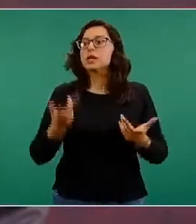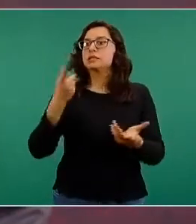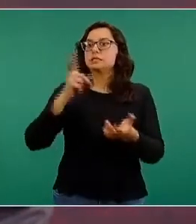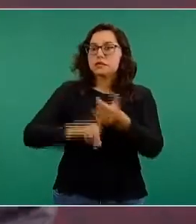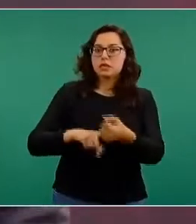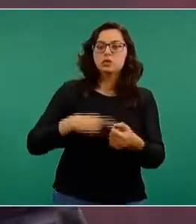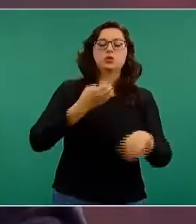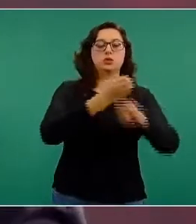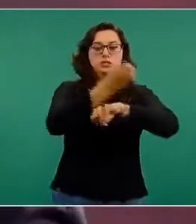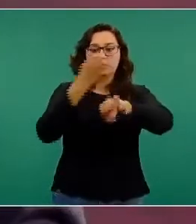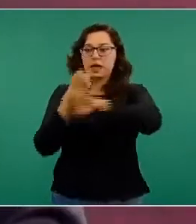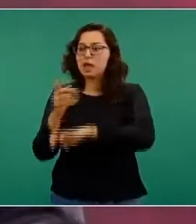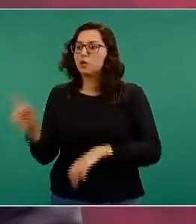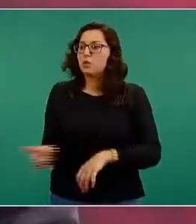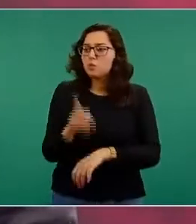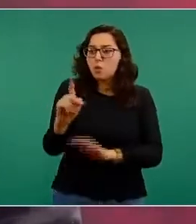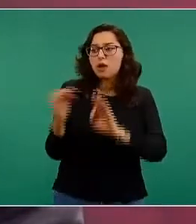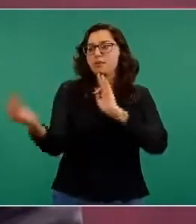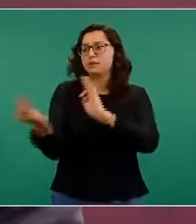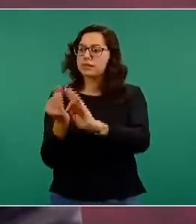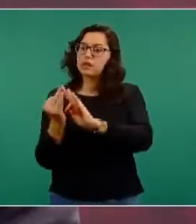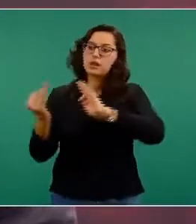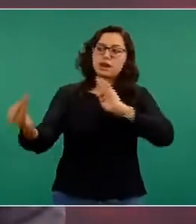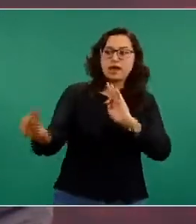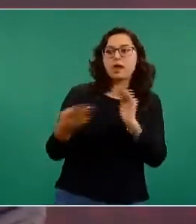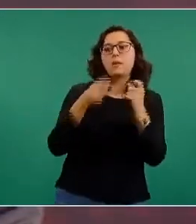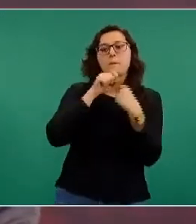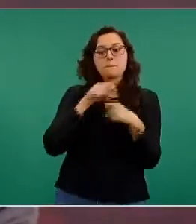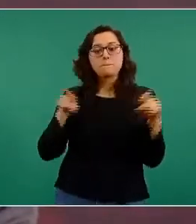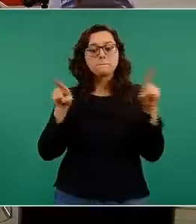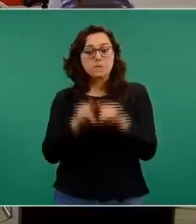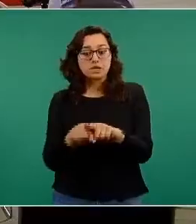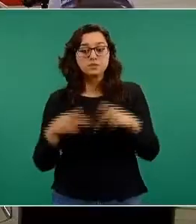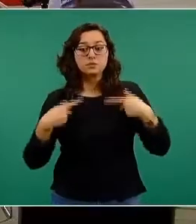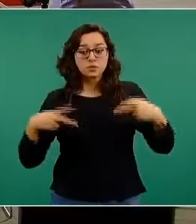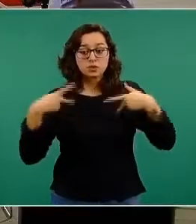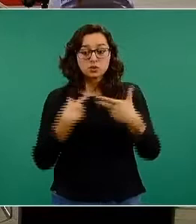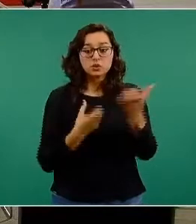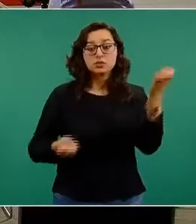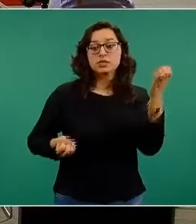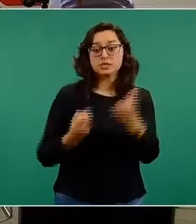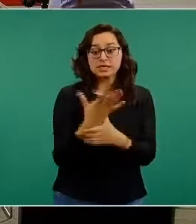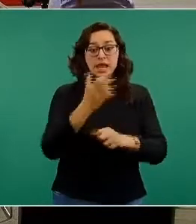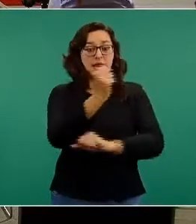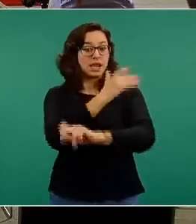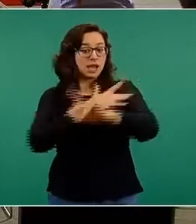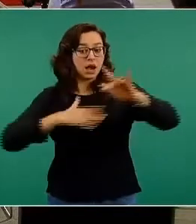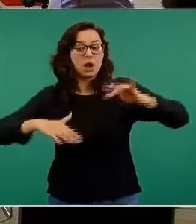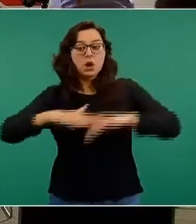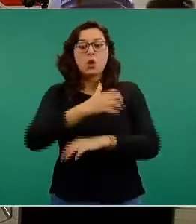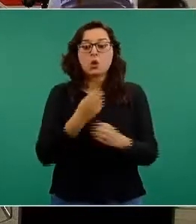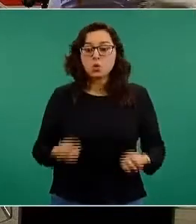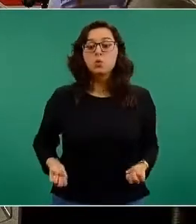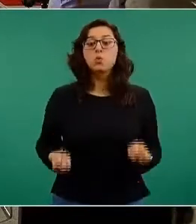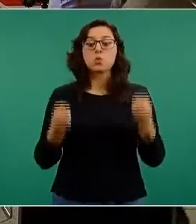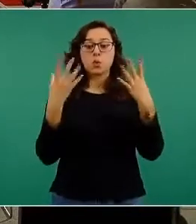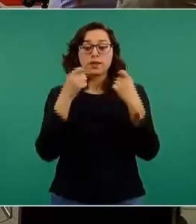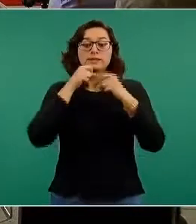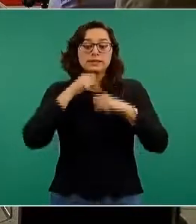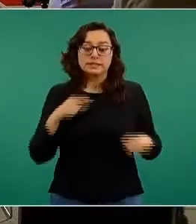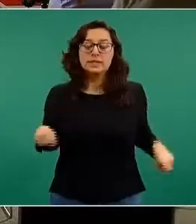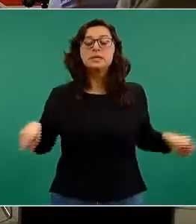los poblados, la movilidad que ocurre en el espacio público para cada una de las localidades y también la